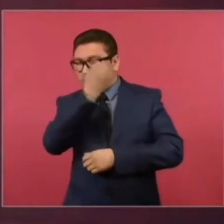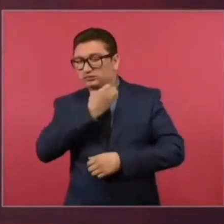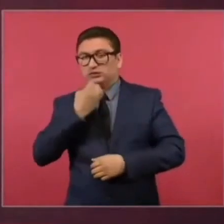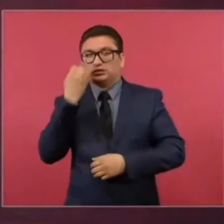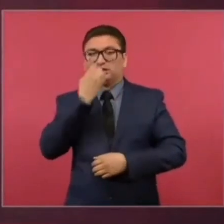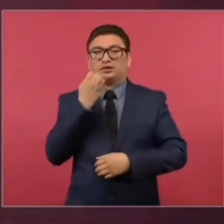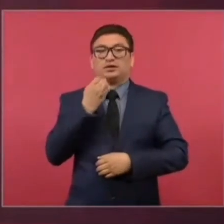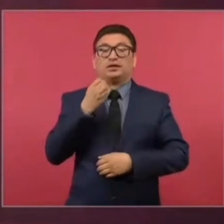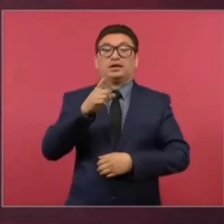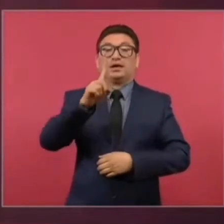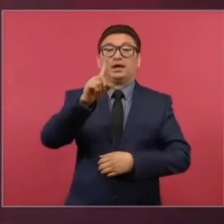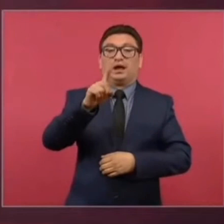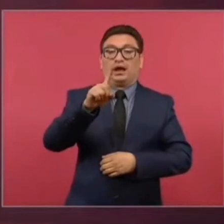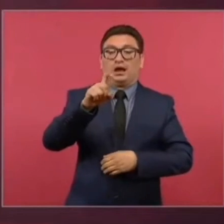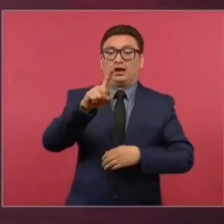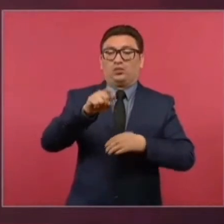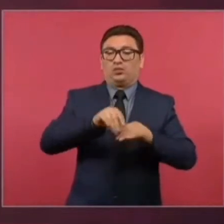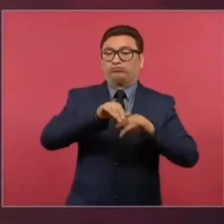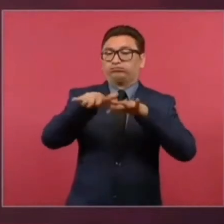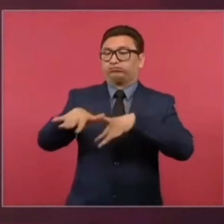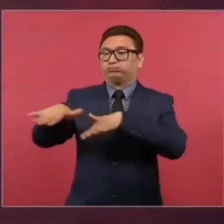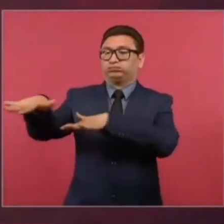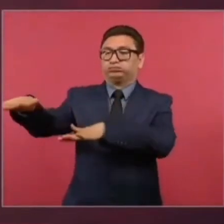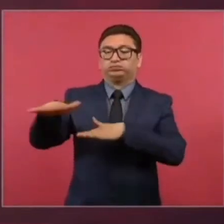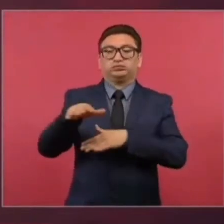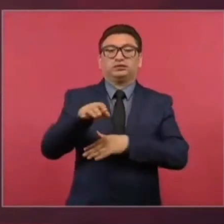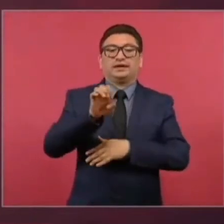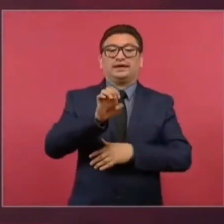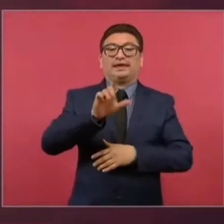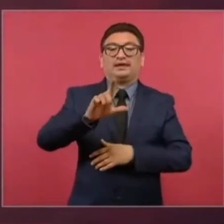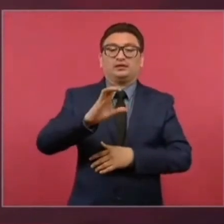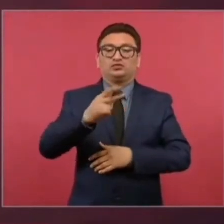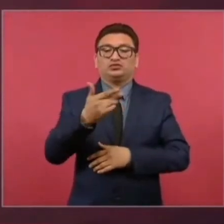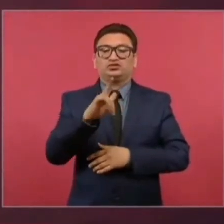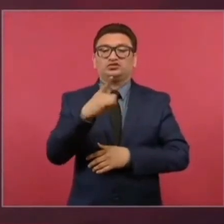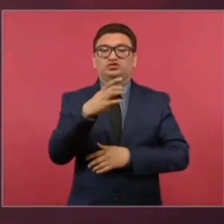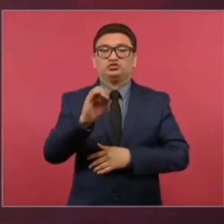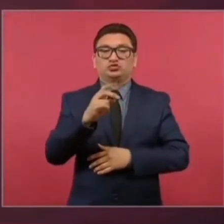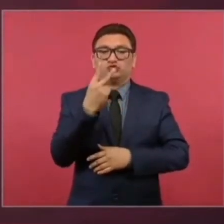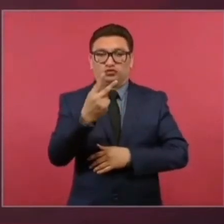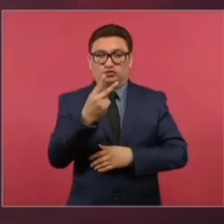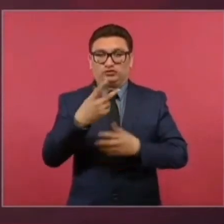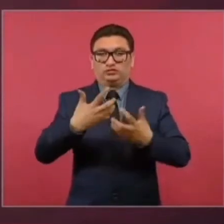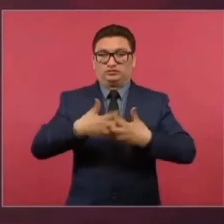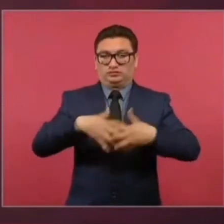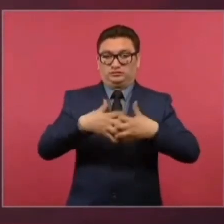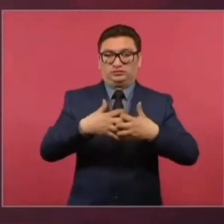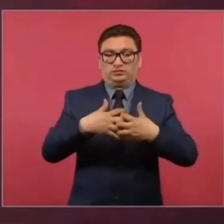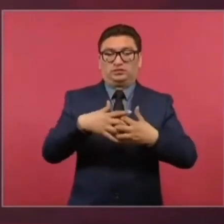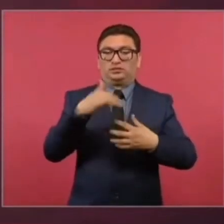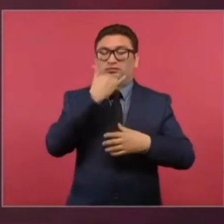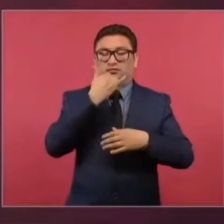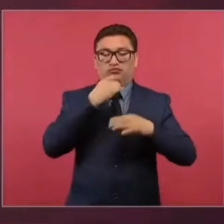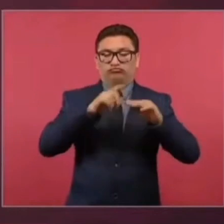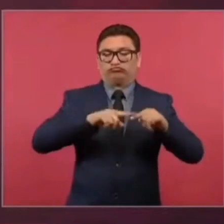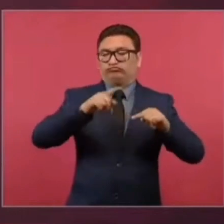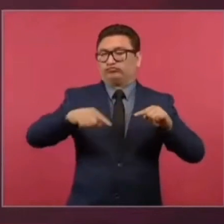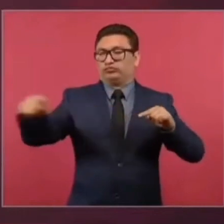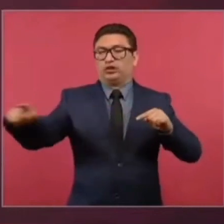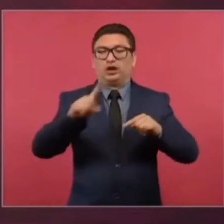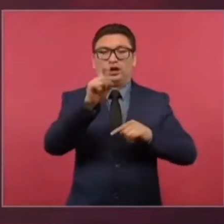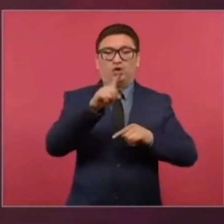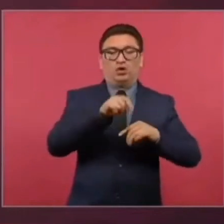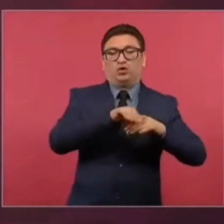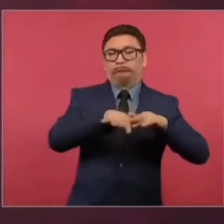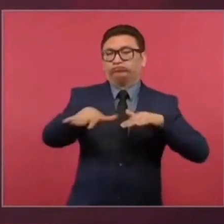del acueducto del Cuchillo 2, la planta, digo, el acueducto de la